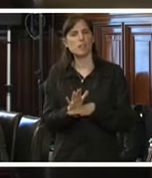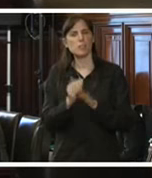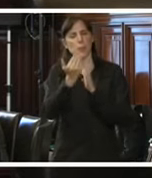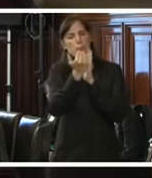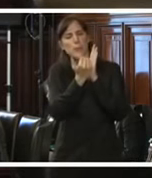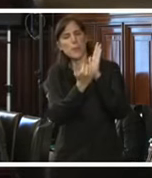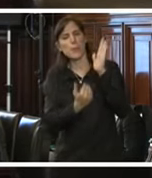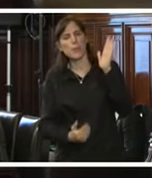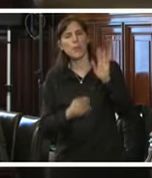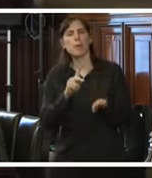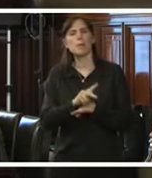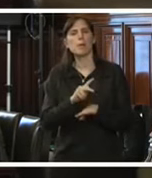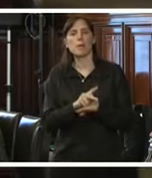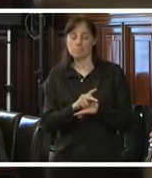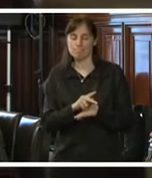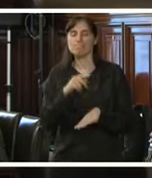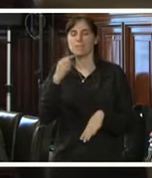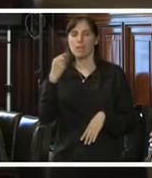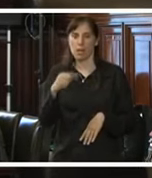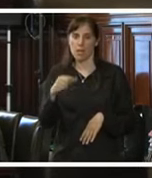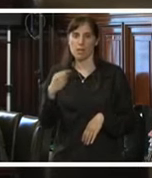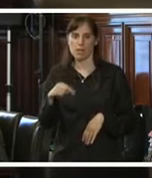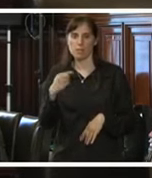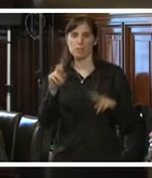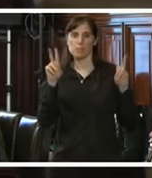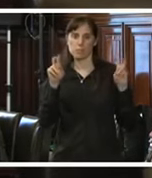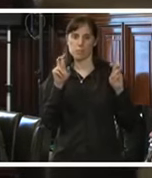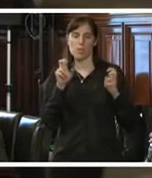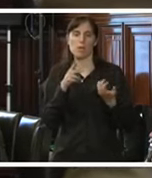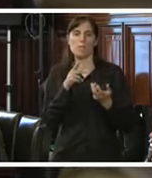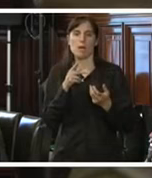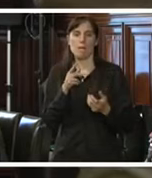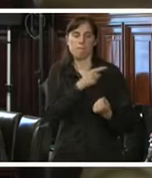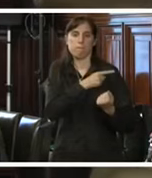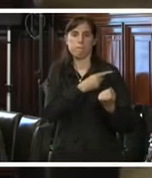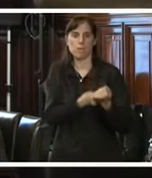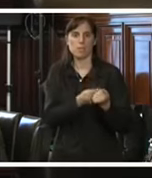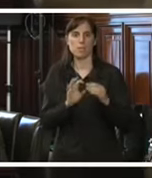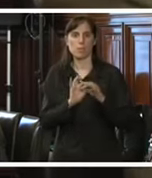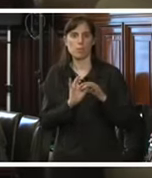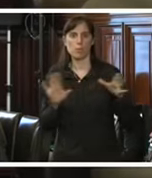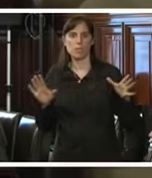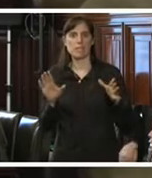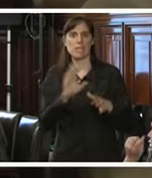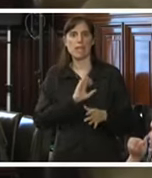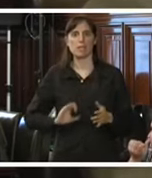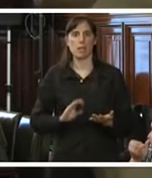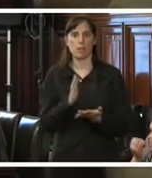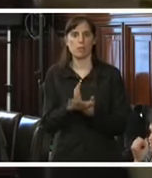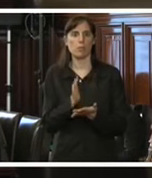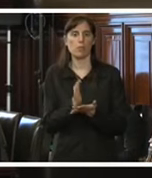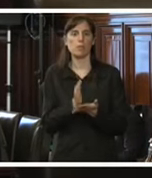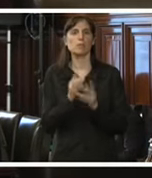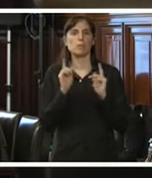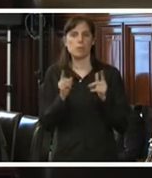tienen consecuencias negativas para la vigencia del Estado de Derecho y el fortalecimiento de la democracia, y viene constituyendo una preocupación